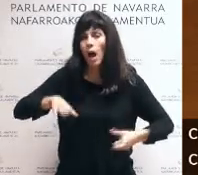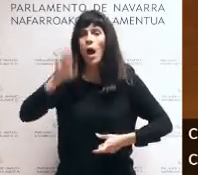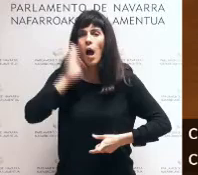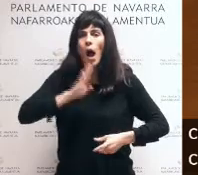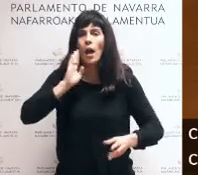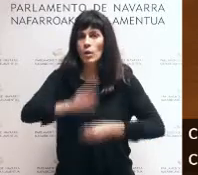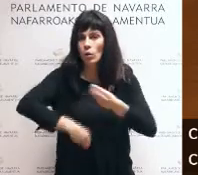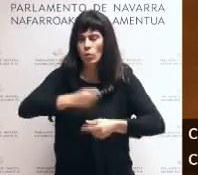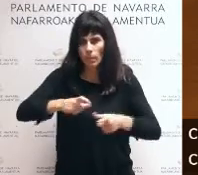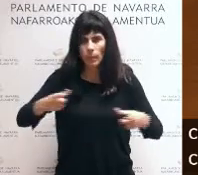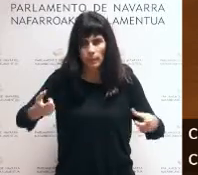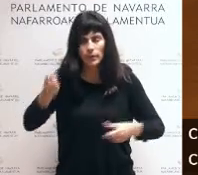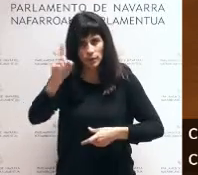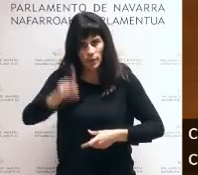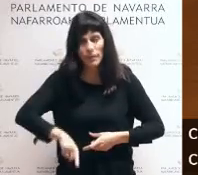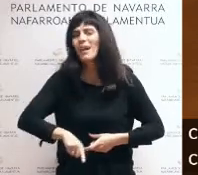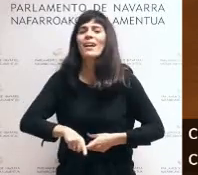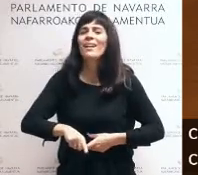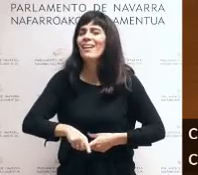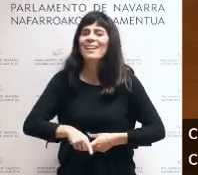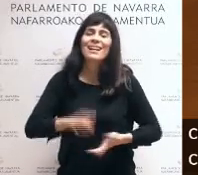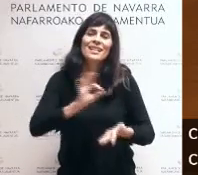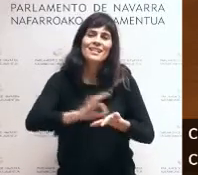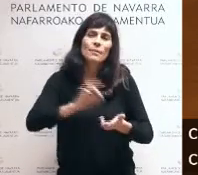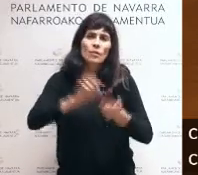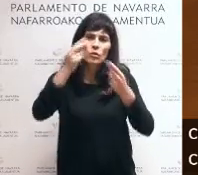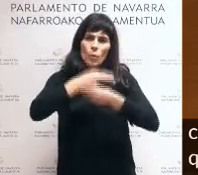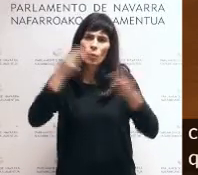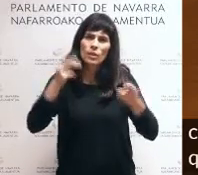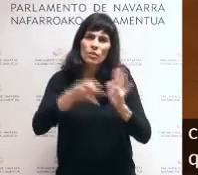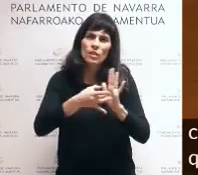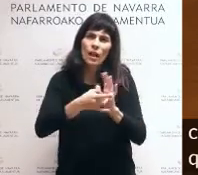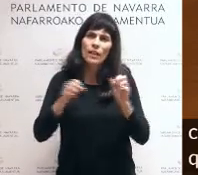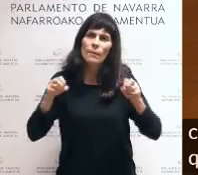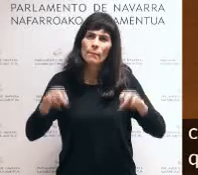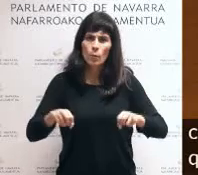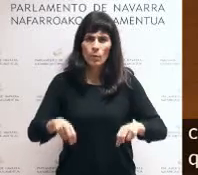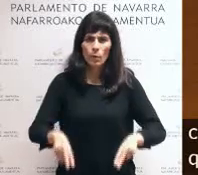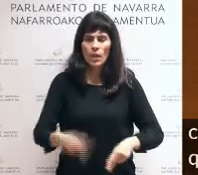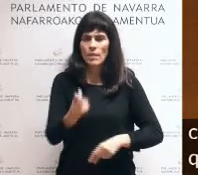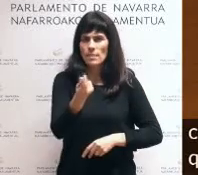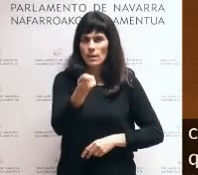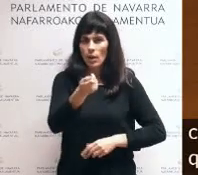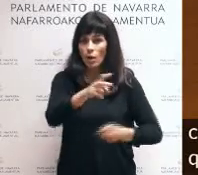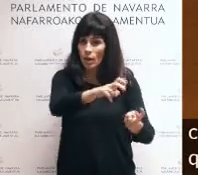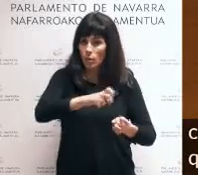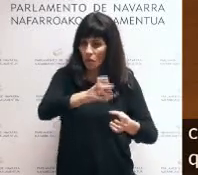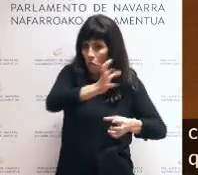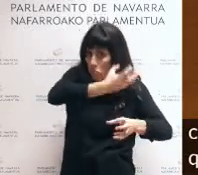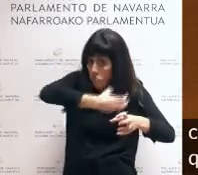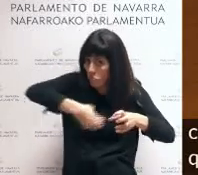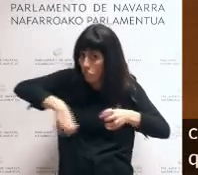Han deteriorado los servicios públicos y han conseguido que haya ido dinero de los impuestos a tramas de